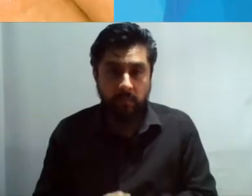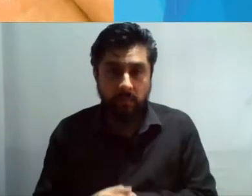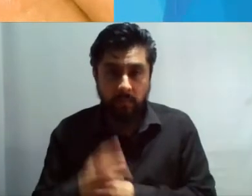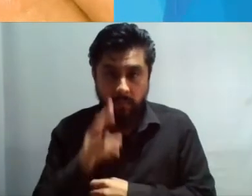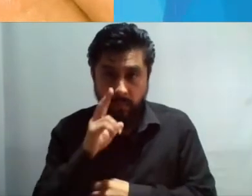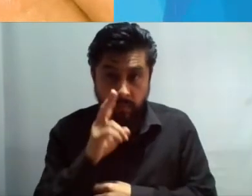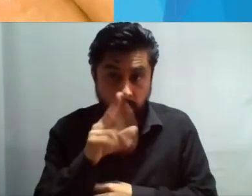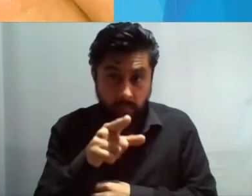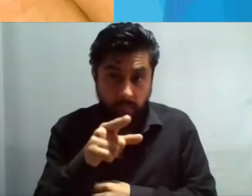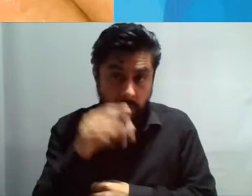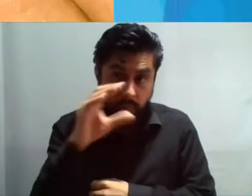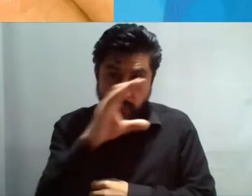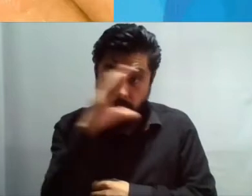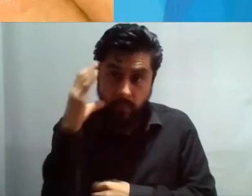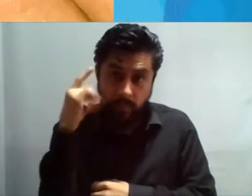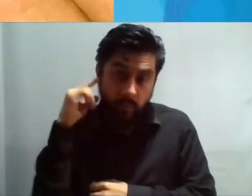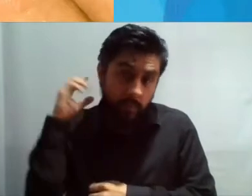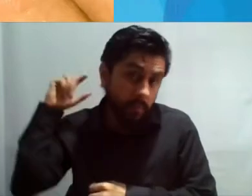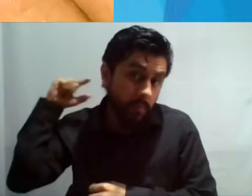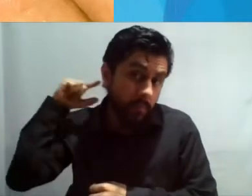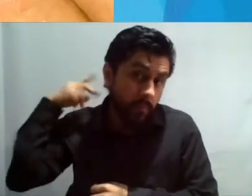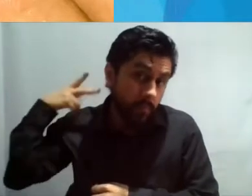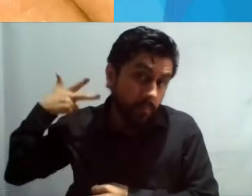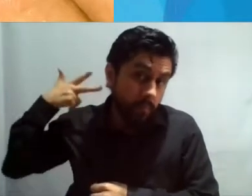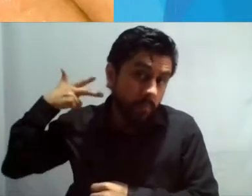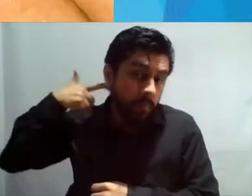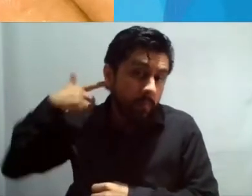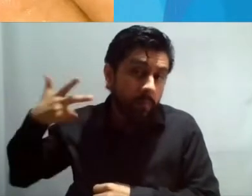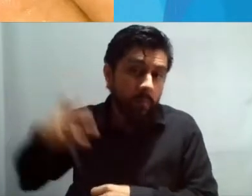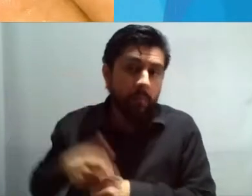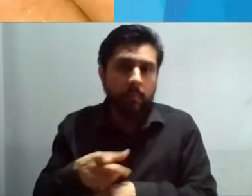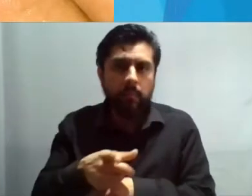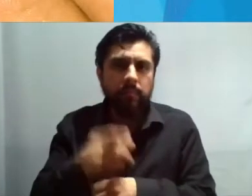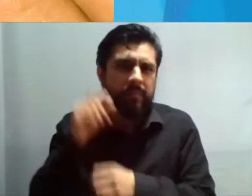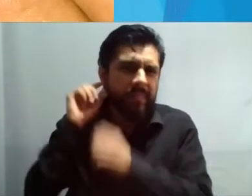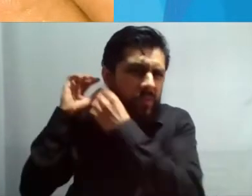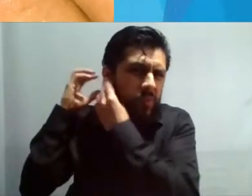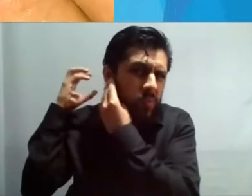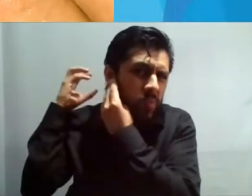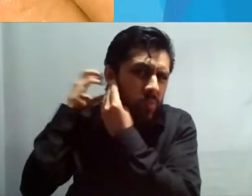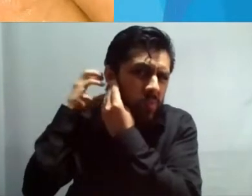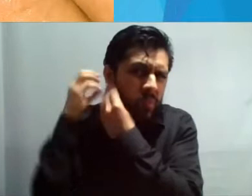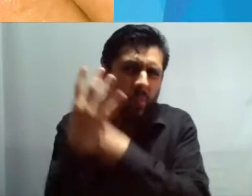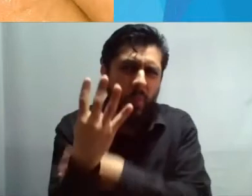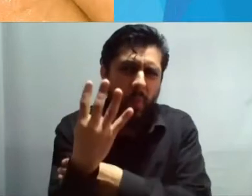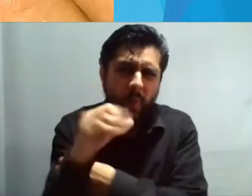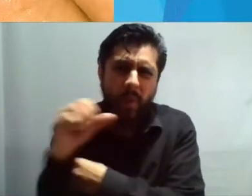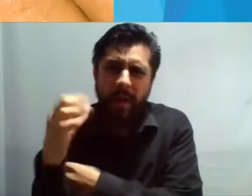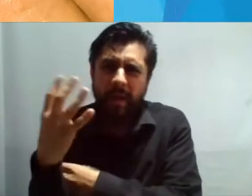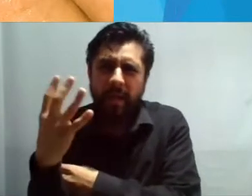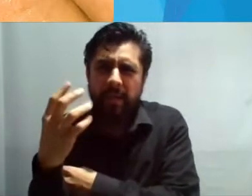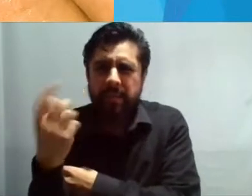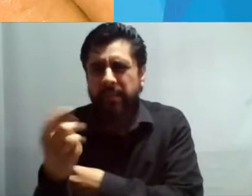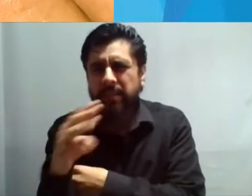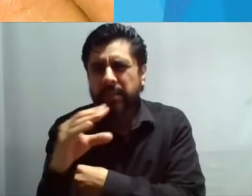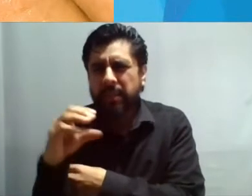fotos de la nuca hacia el frente. Una ampolla muy grande, tal vez de 4 o 5 centímetros en su eje